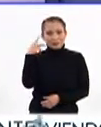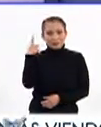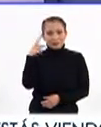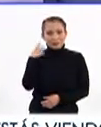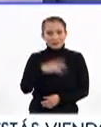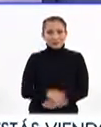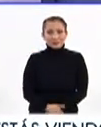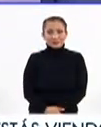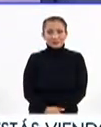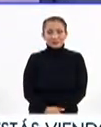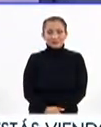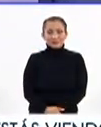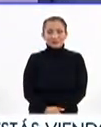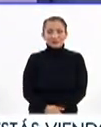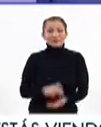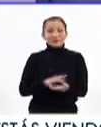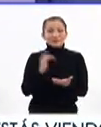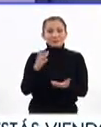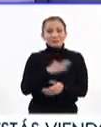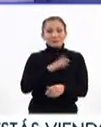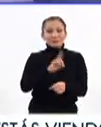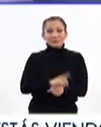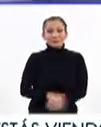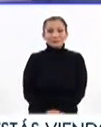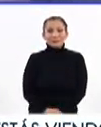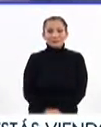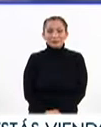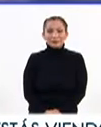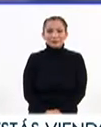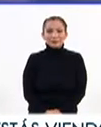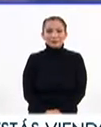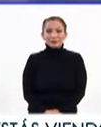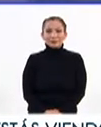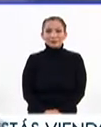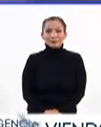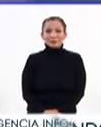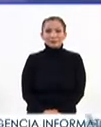Puebla. Muy bien, gracias, buen día.